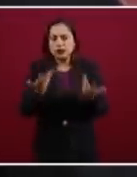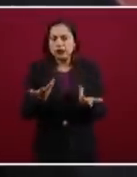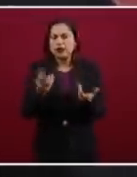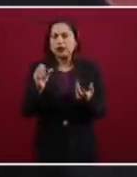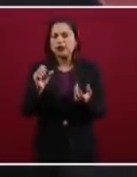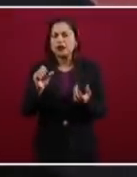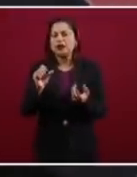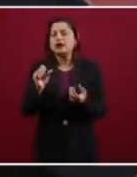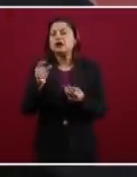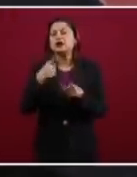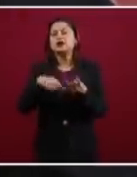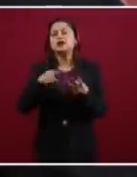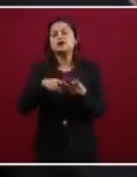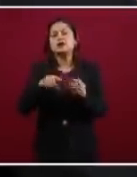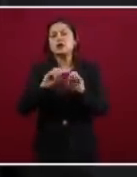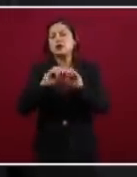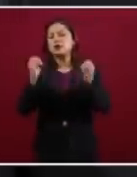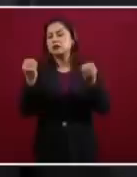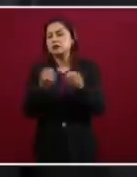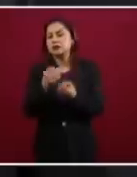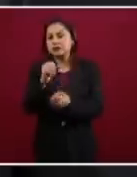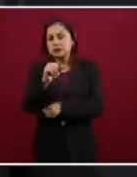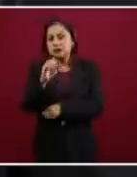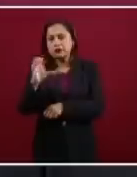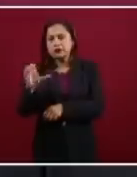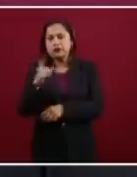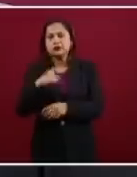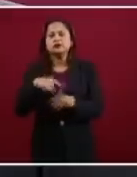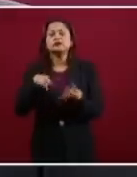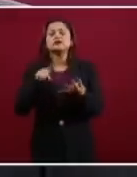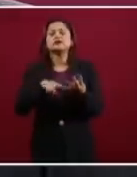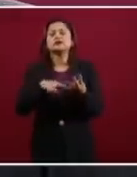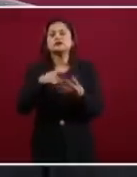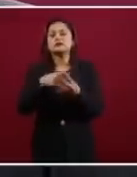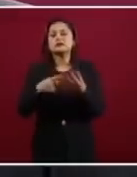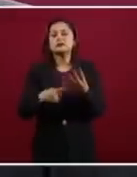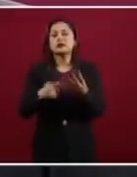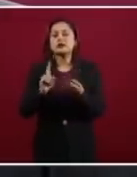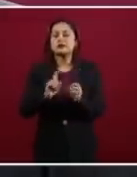y organizaciones sociales las llamadas no gubernamentales